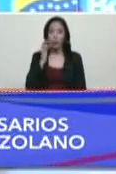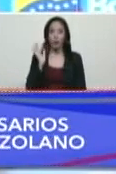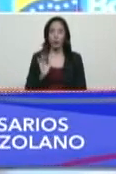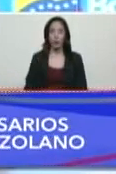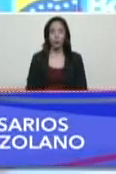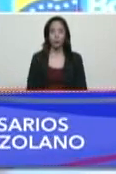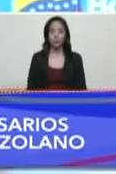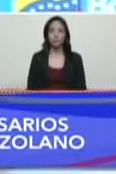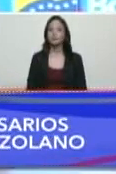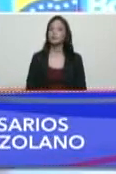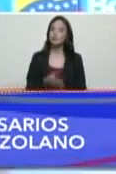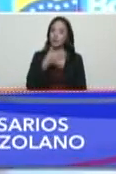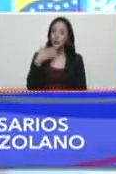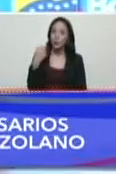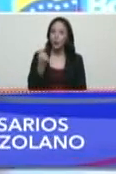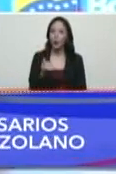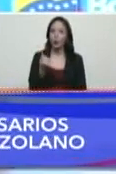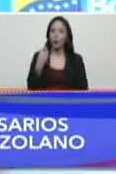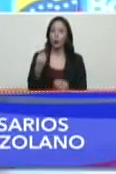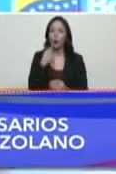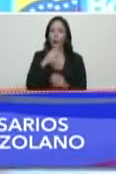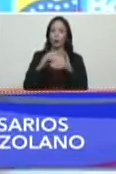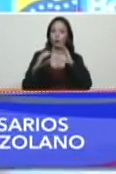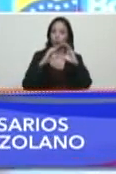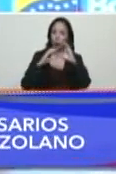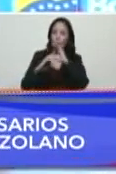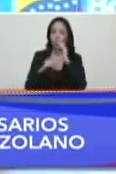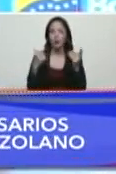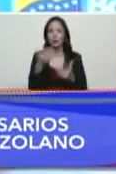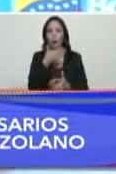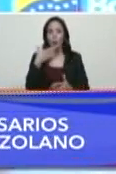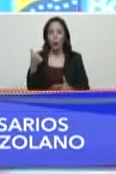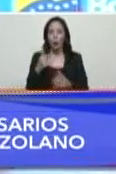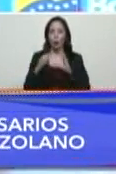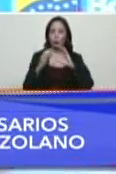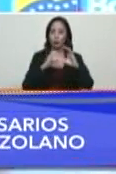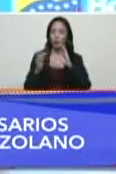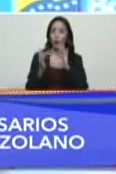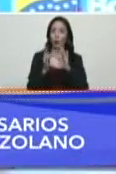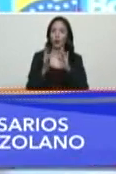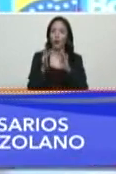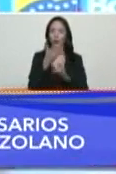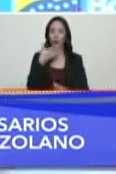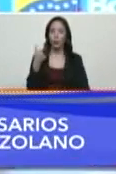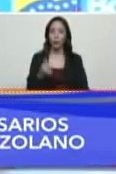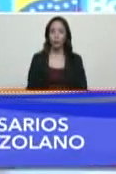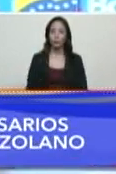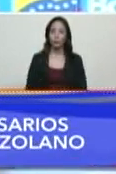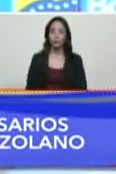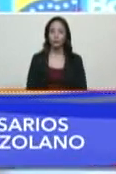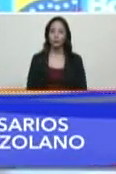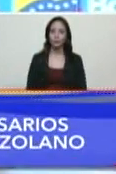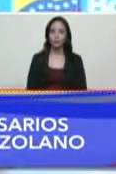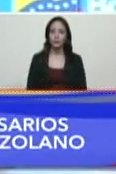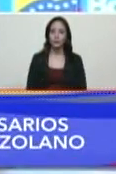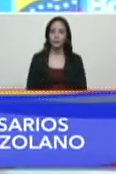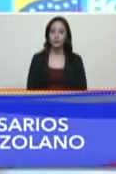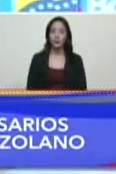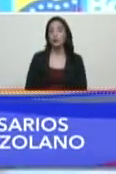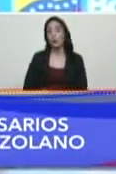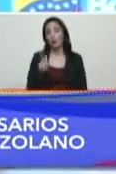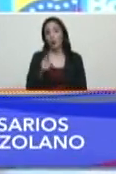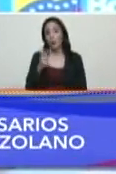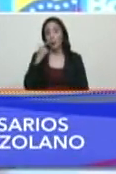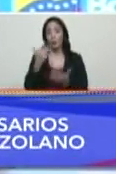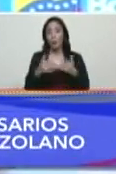Entonces hay que mejorar todos los sistemas de comunicación. Y además, forma parte intrínseca del mundo que ya